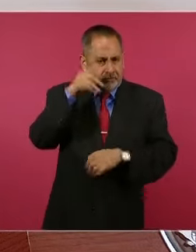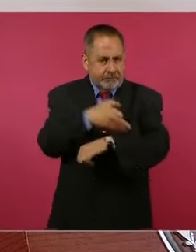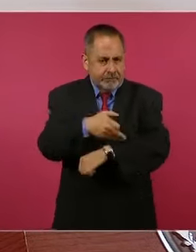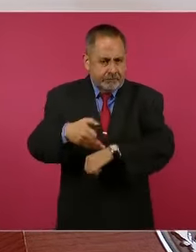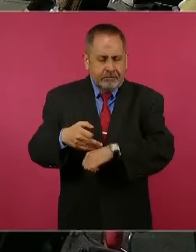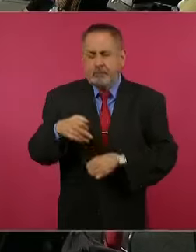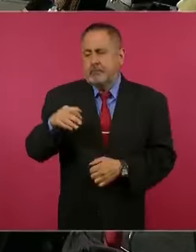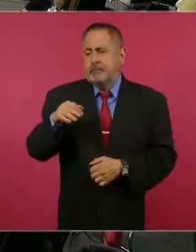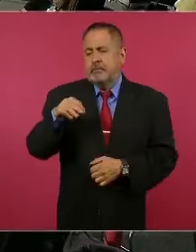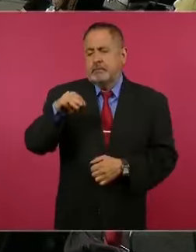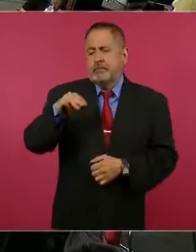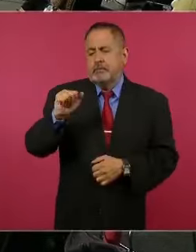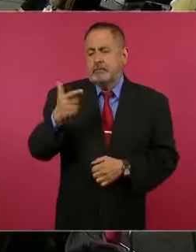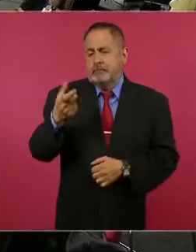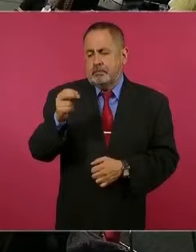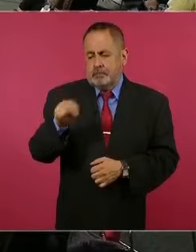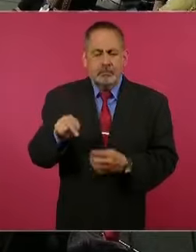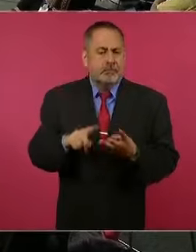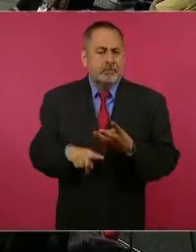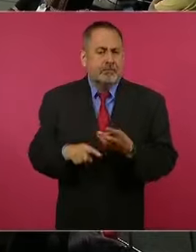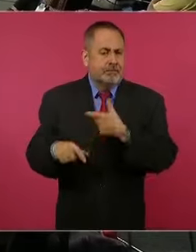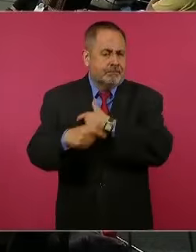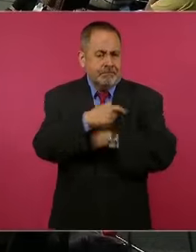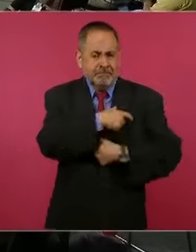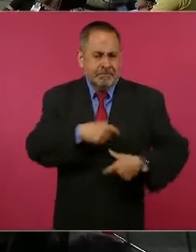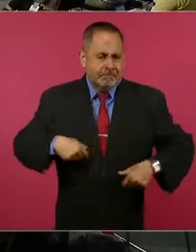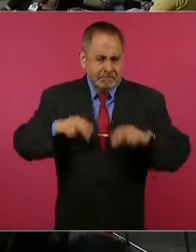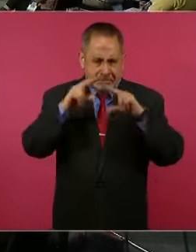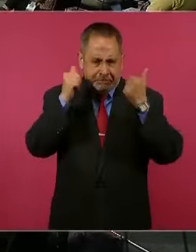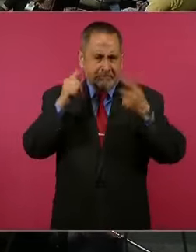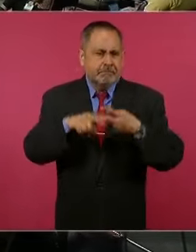Magón lo que hizo Villa